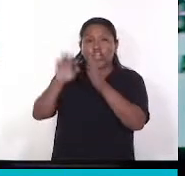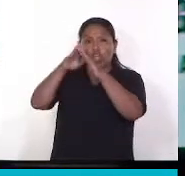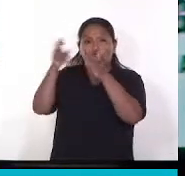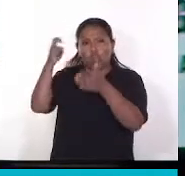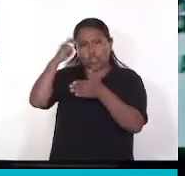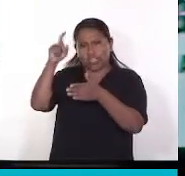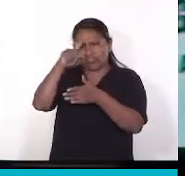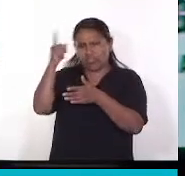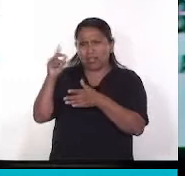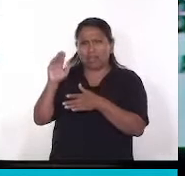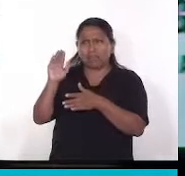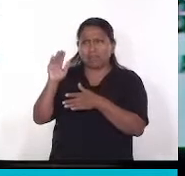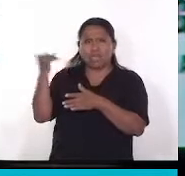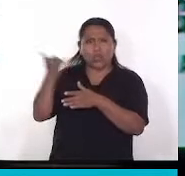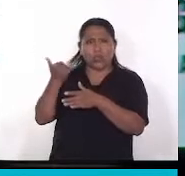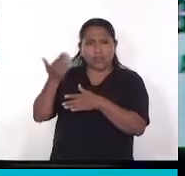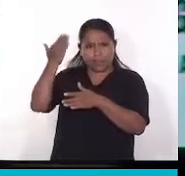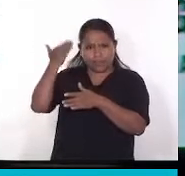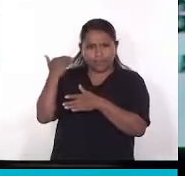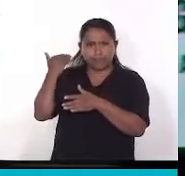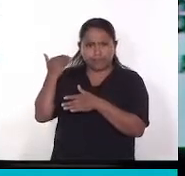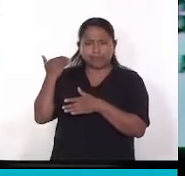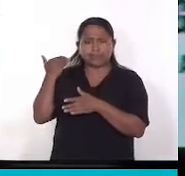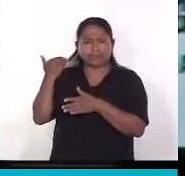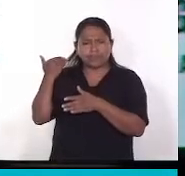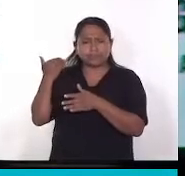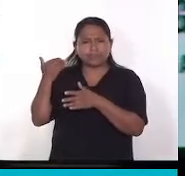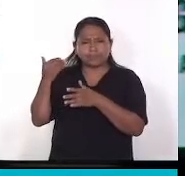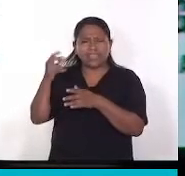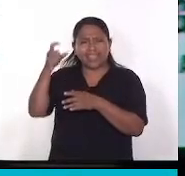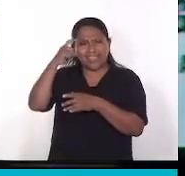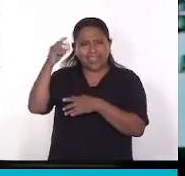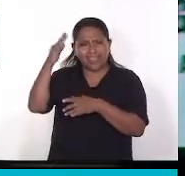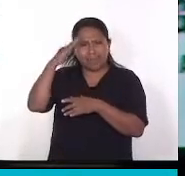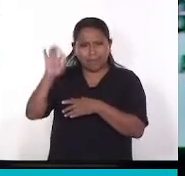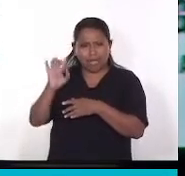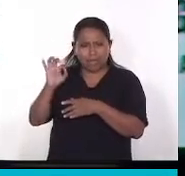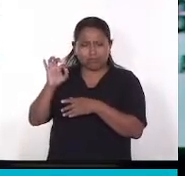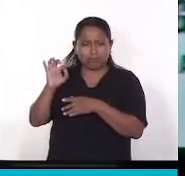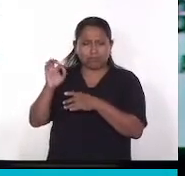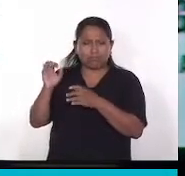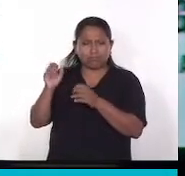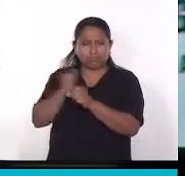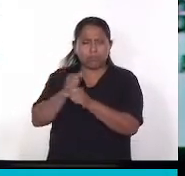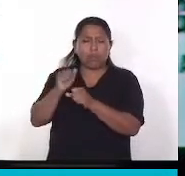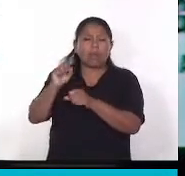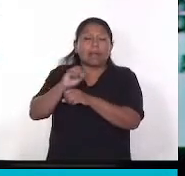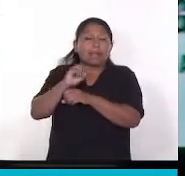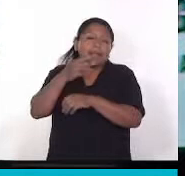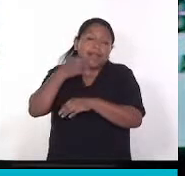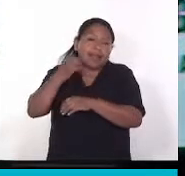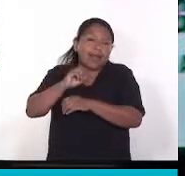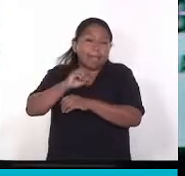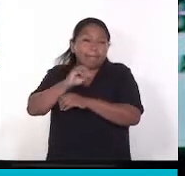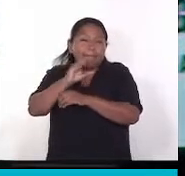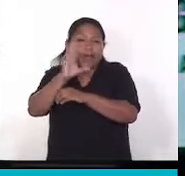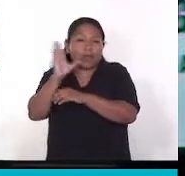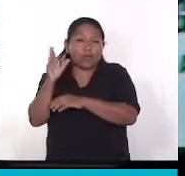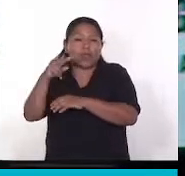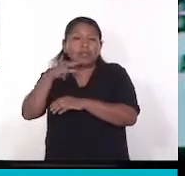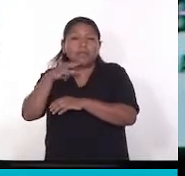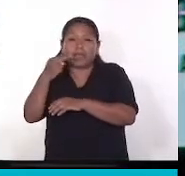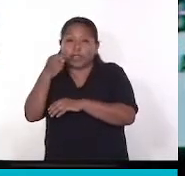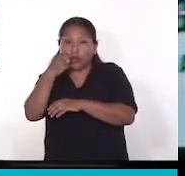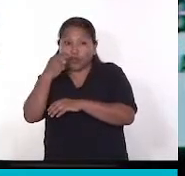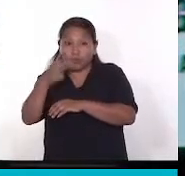Nacional el jueves pasado, 10 de marzo, o de verdad en la madrugada del viernes